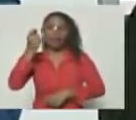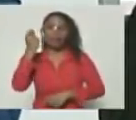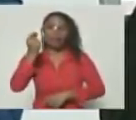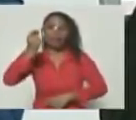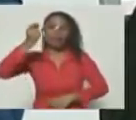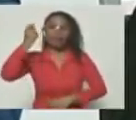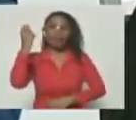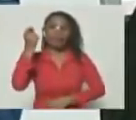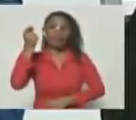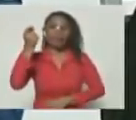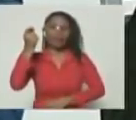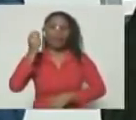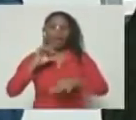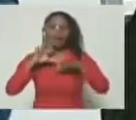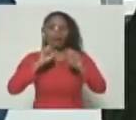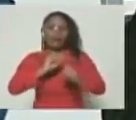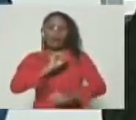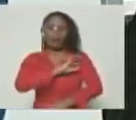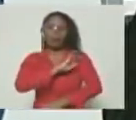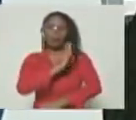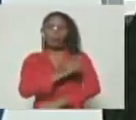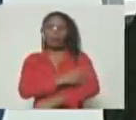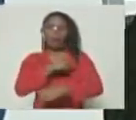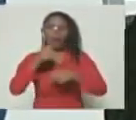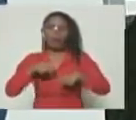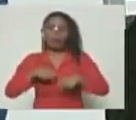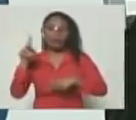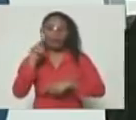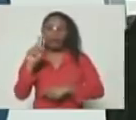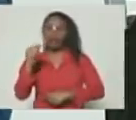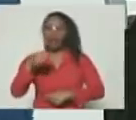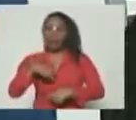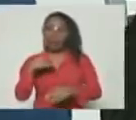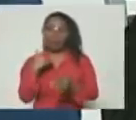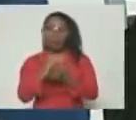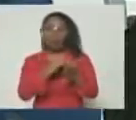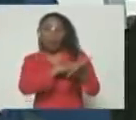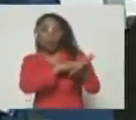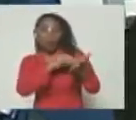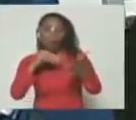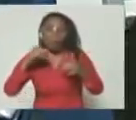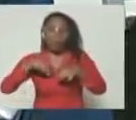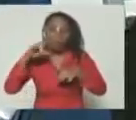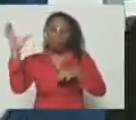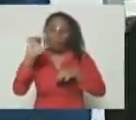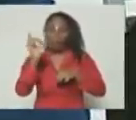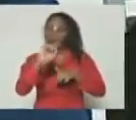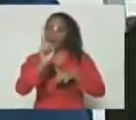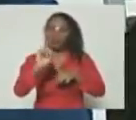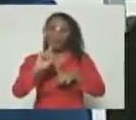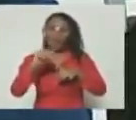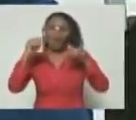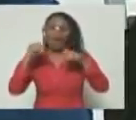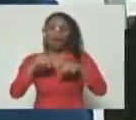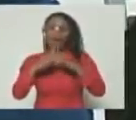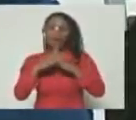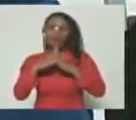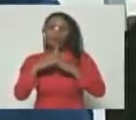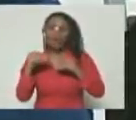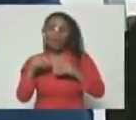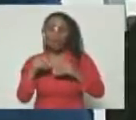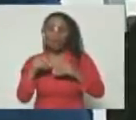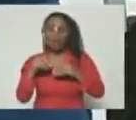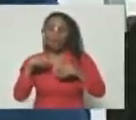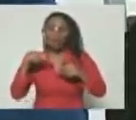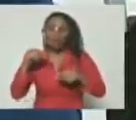jamás alcanzará el poder en Venezuela. Esto no es Colombia. Aquí, toda la vida, los patas en el suelo es lo que han